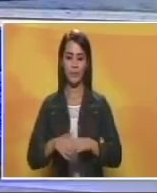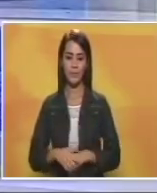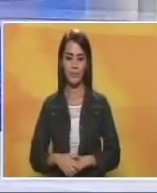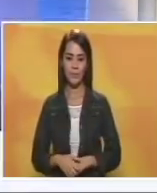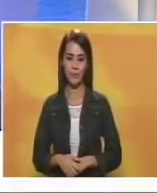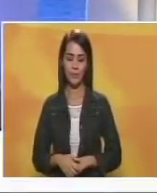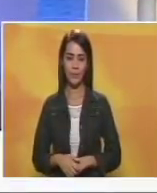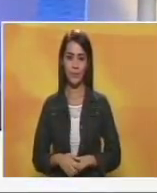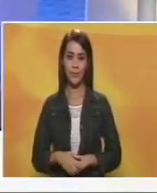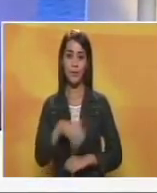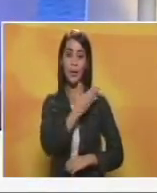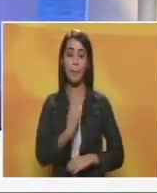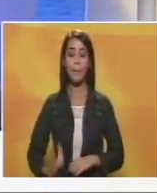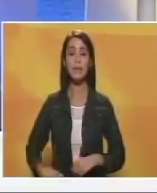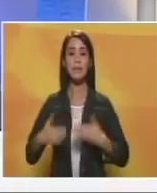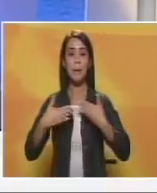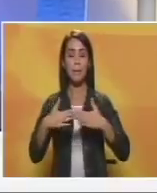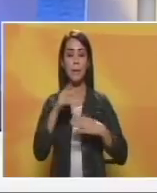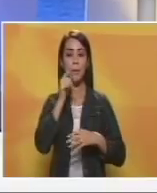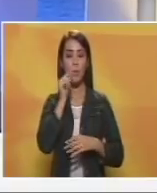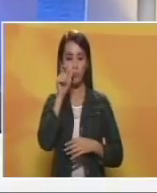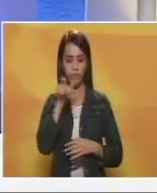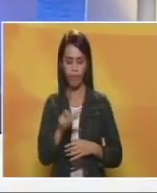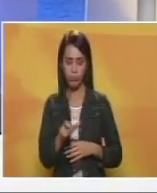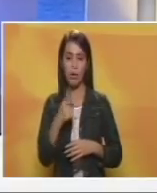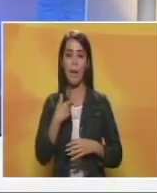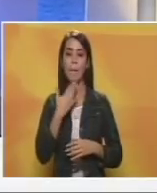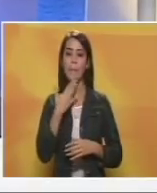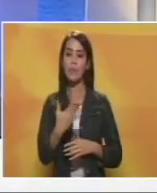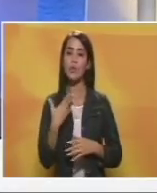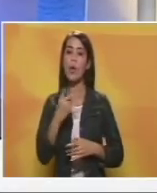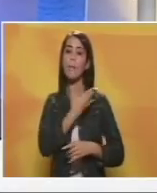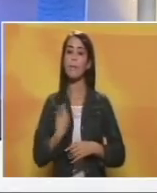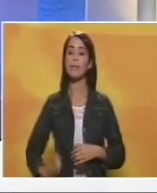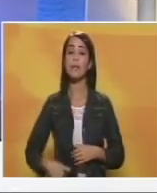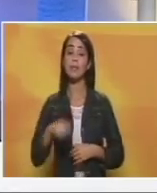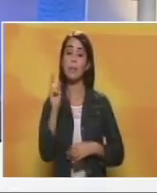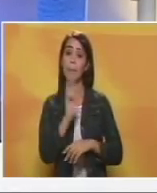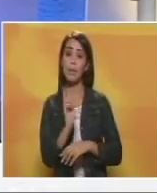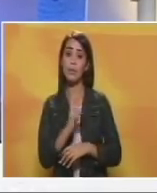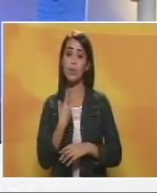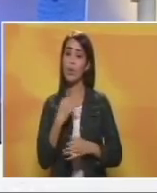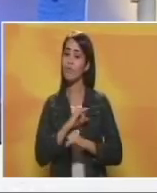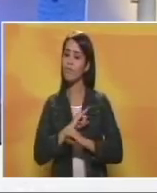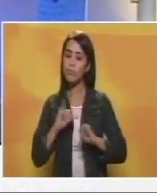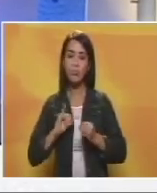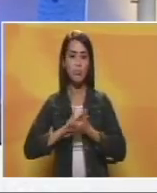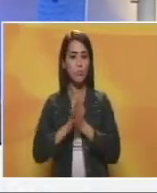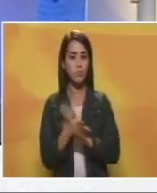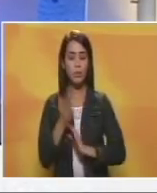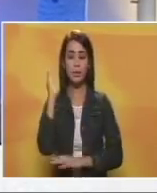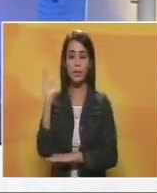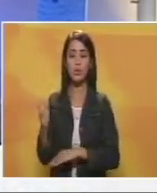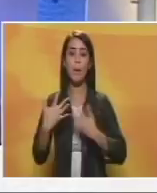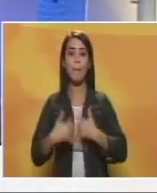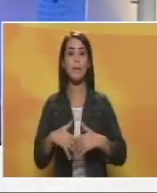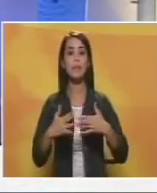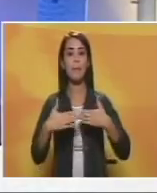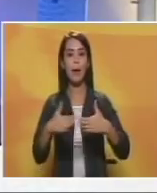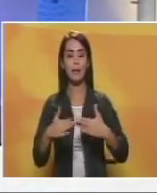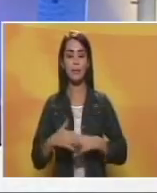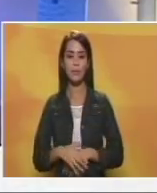comenzamos. El presidente de Panamá, Juan Carlos Varela, pidió a su par venezolano Nicolás Maduro retirar las sanciones contra las empresas